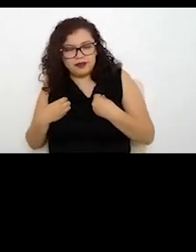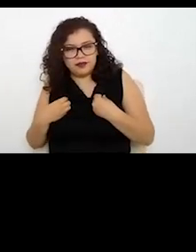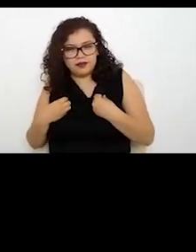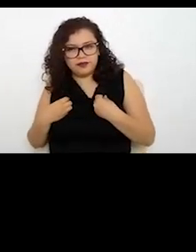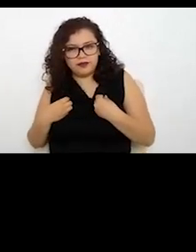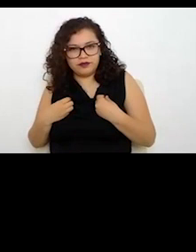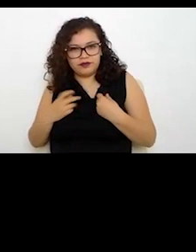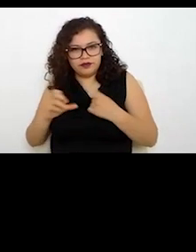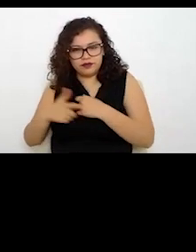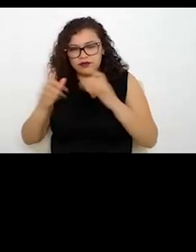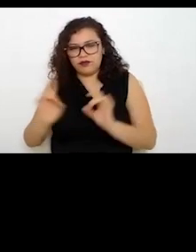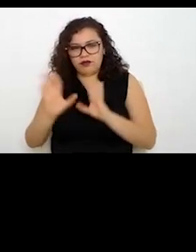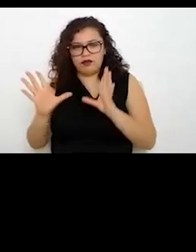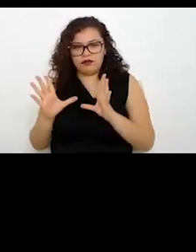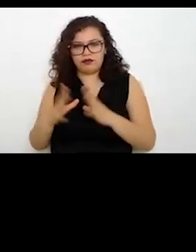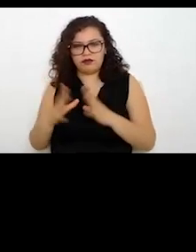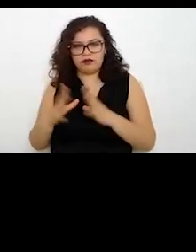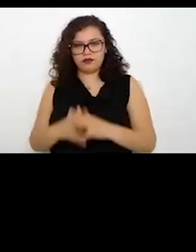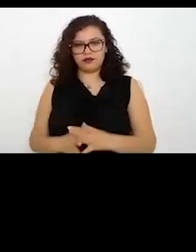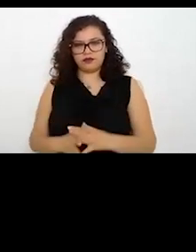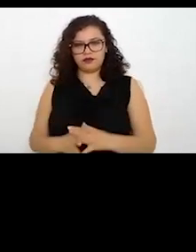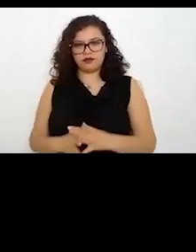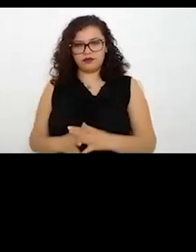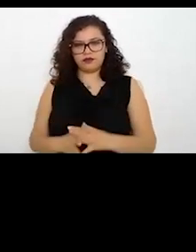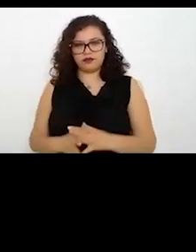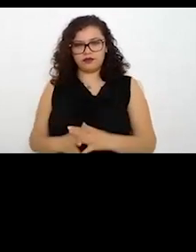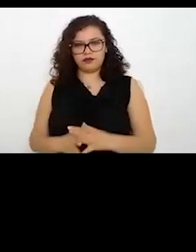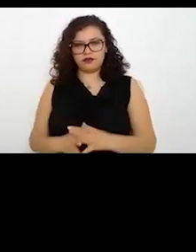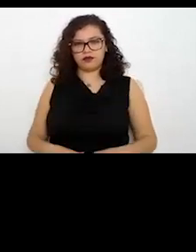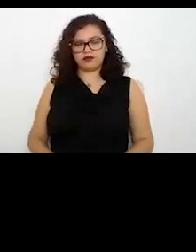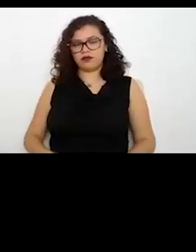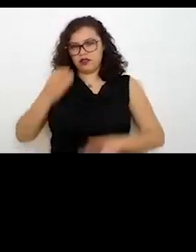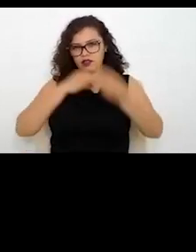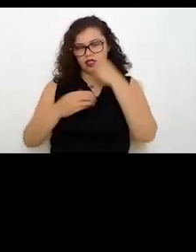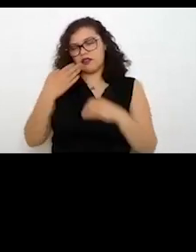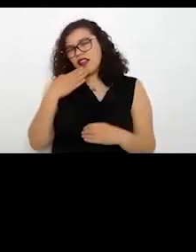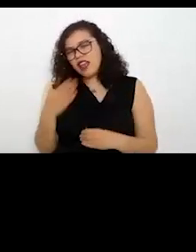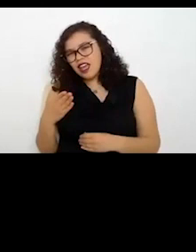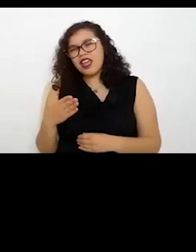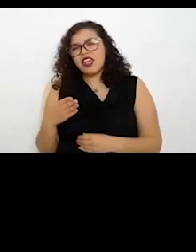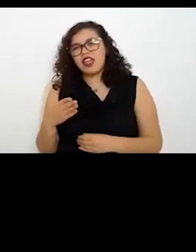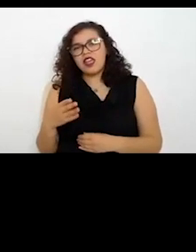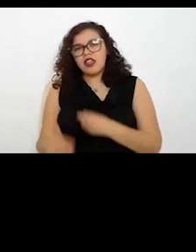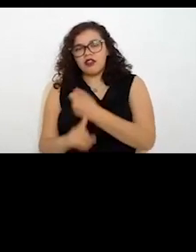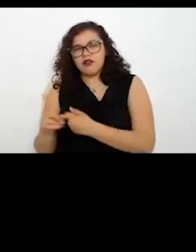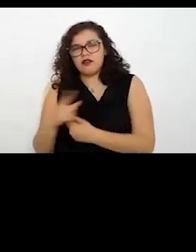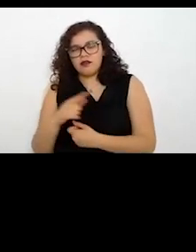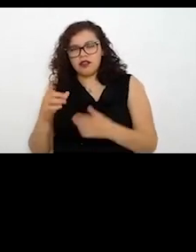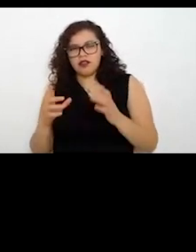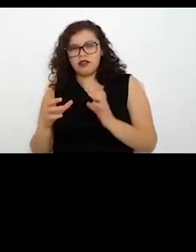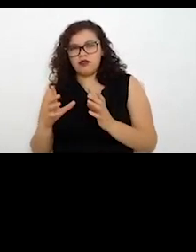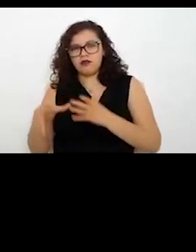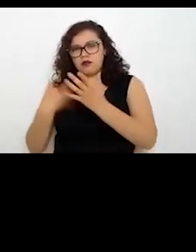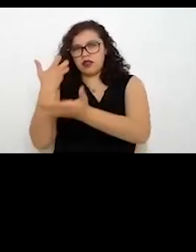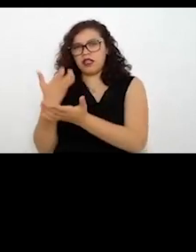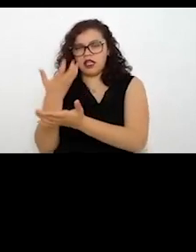tener ningún tipo de, o que esté bien nutrido, que no vaya a tener problemas, por ejemplo, esto de las muertes de cuna. O sea, son